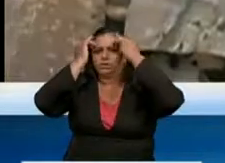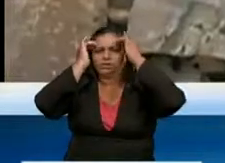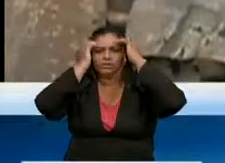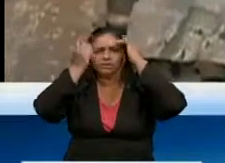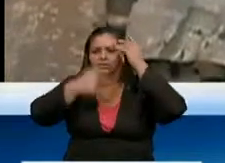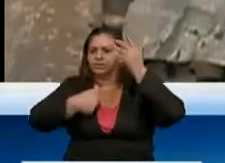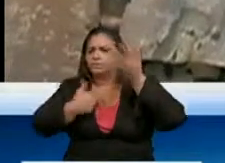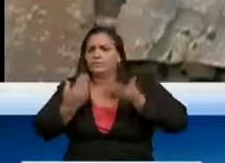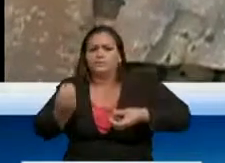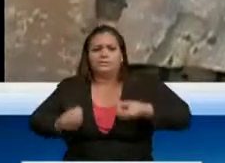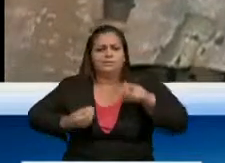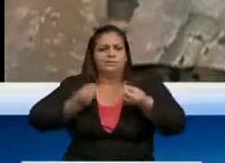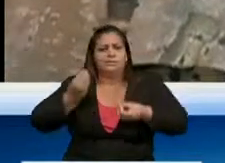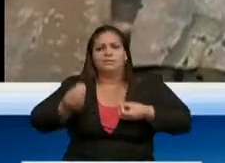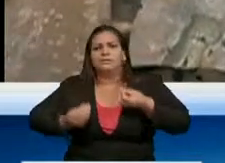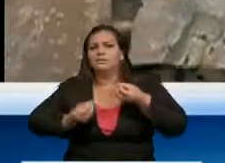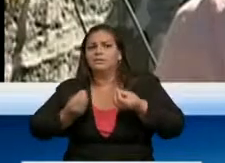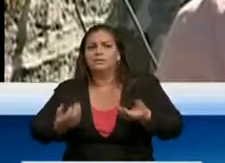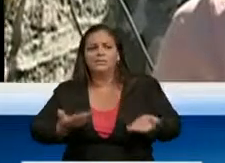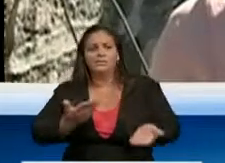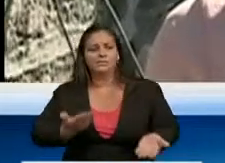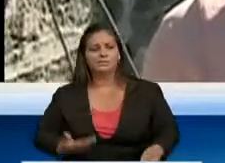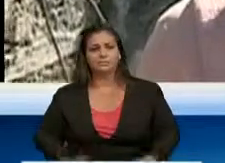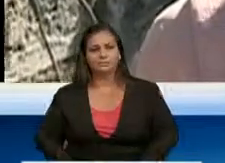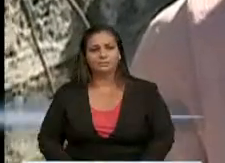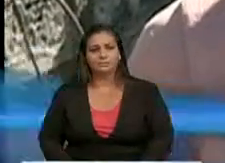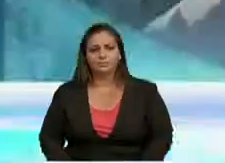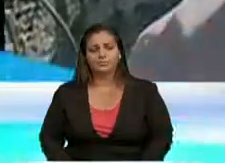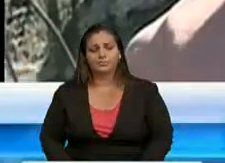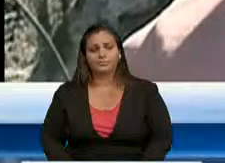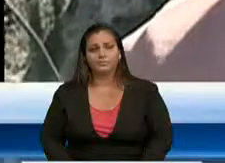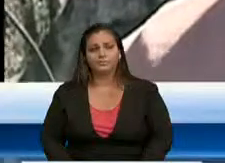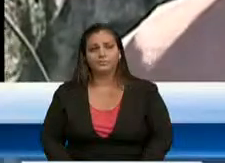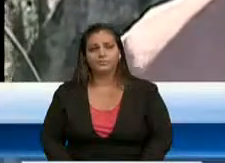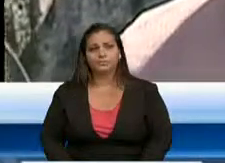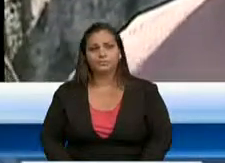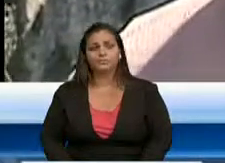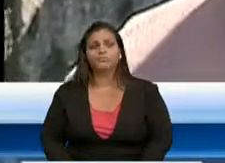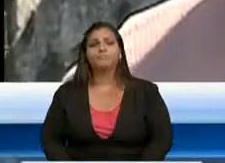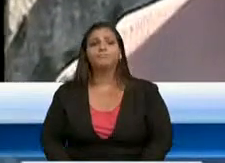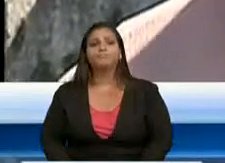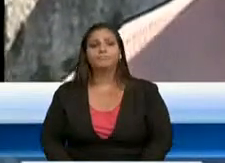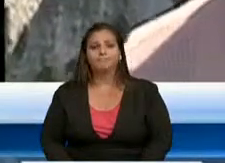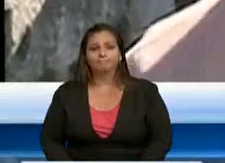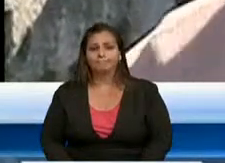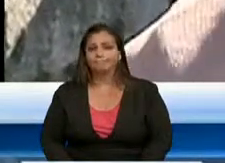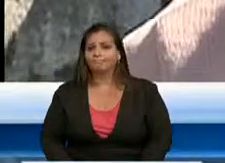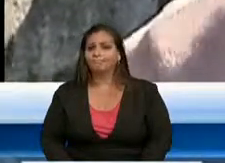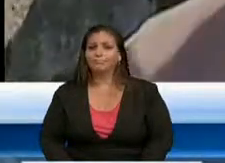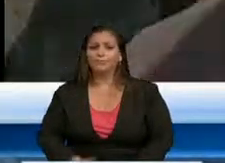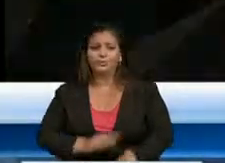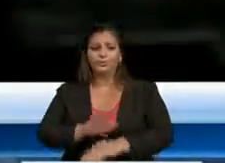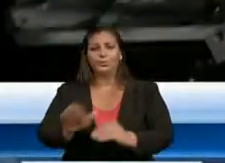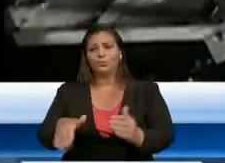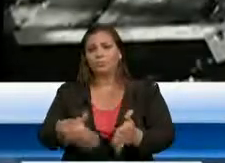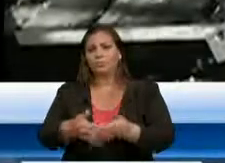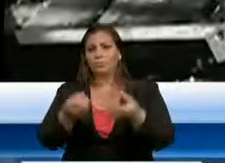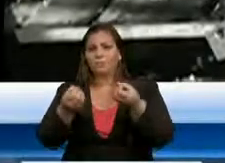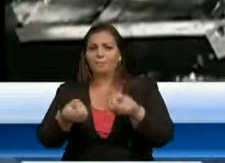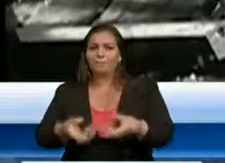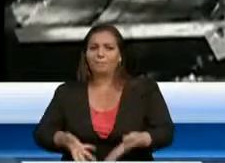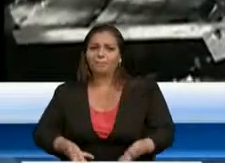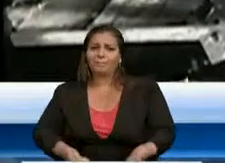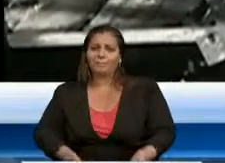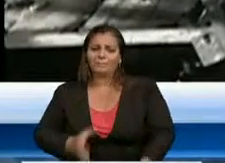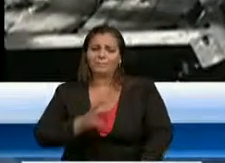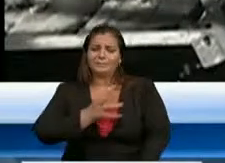no saben por dónde comenzar a levantarse. Realmente, sin destruida, porque no tenemos nada.